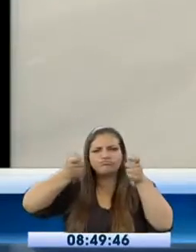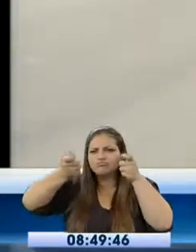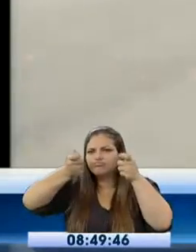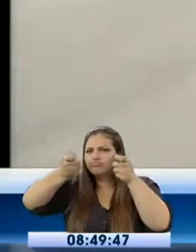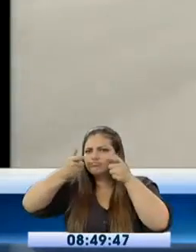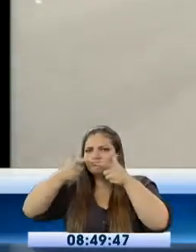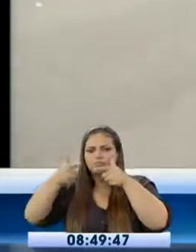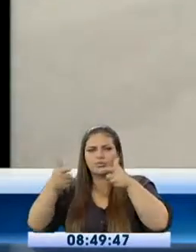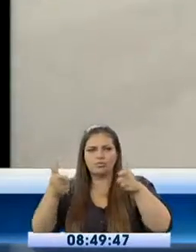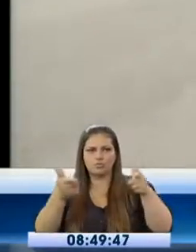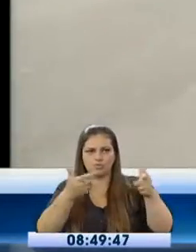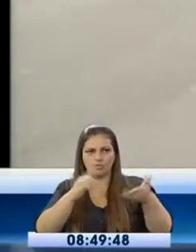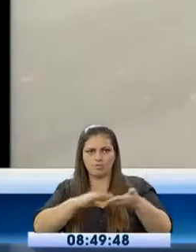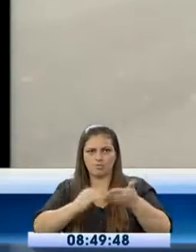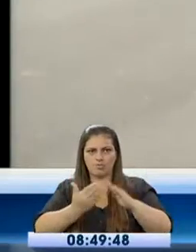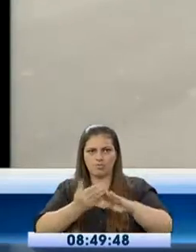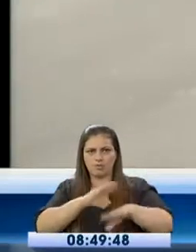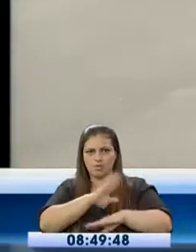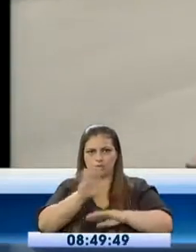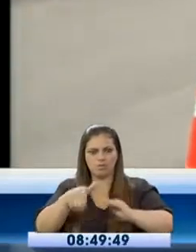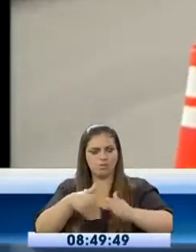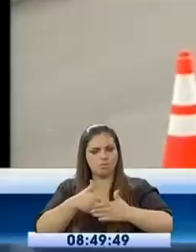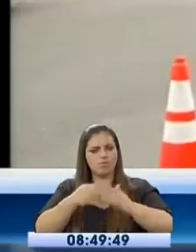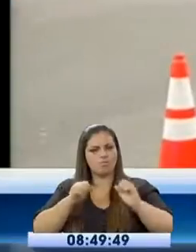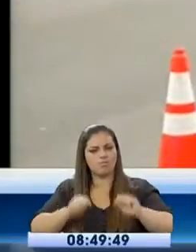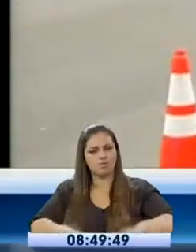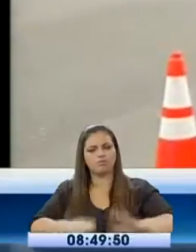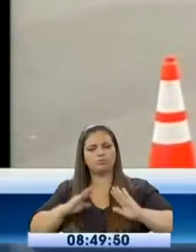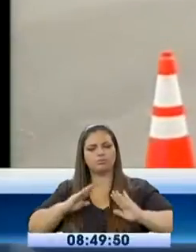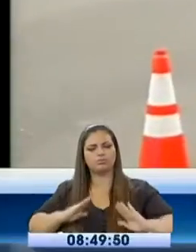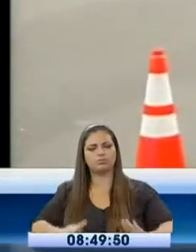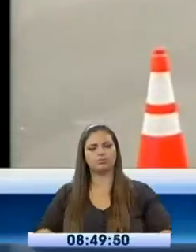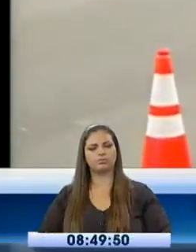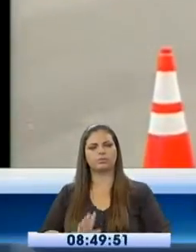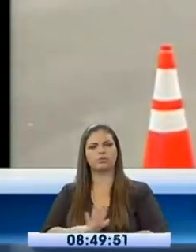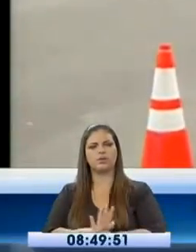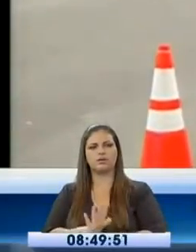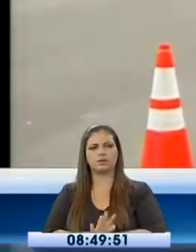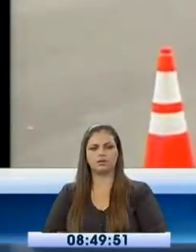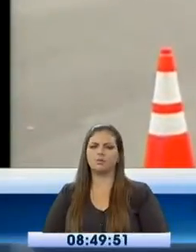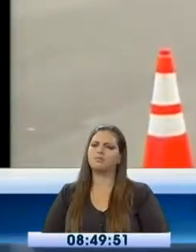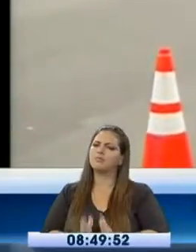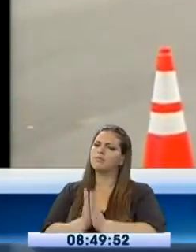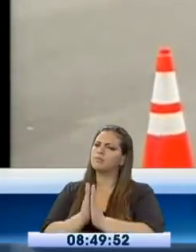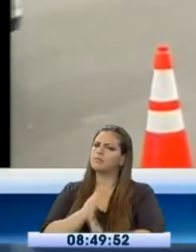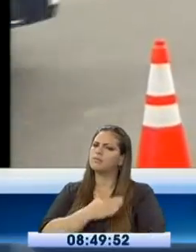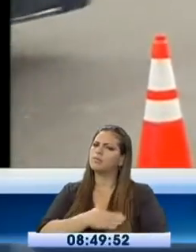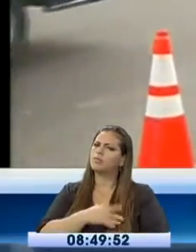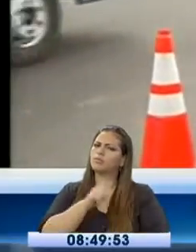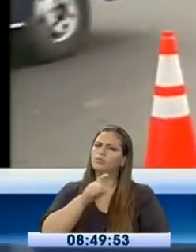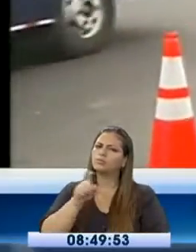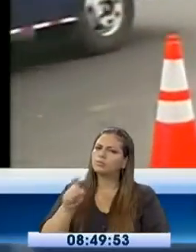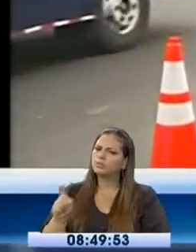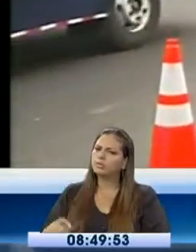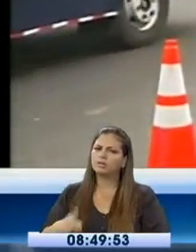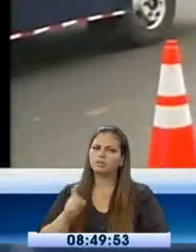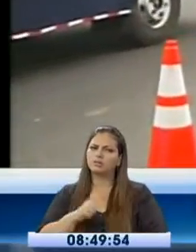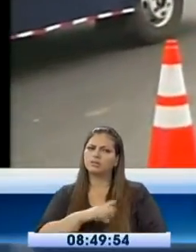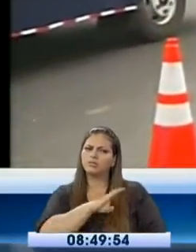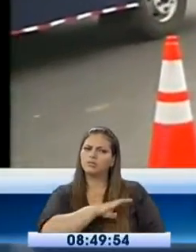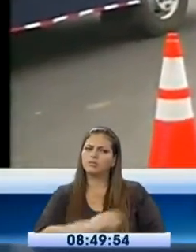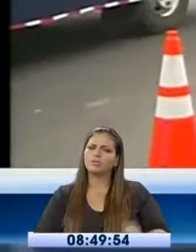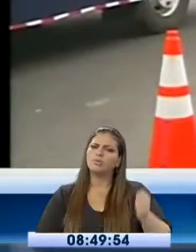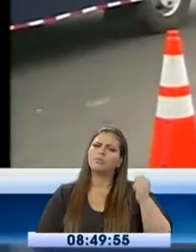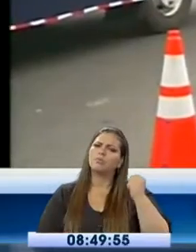la comunidad. Así que lo único que seguimos nosotros insistiendo y pidiendo es la colaboración. Y sí, como lo voy a